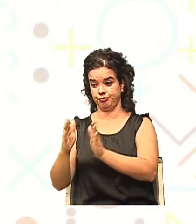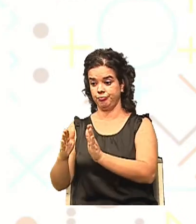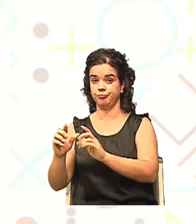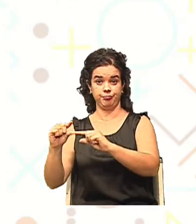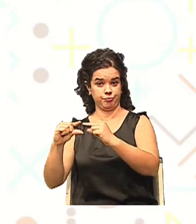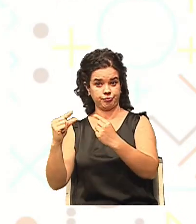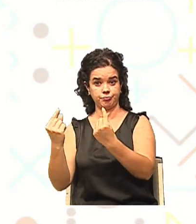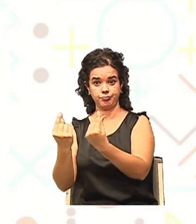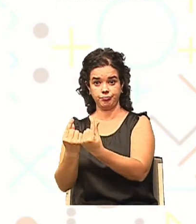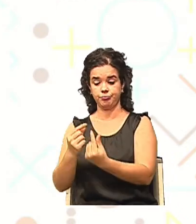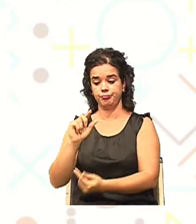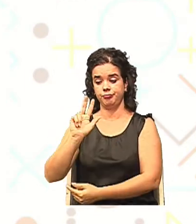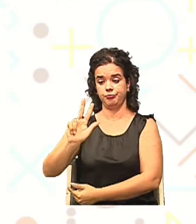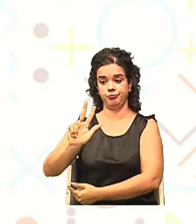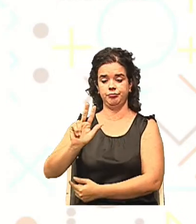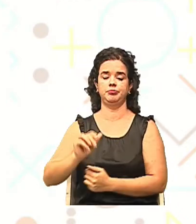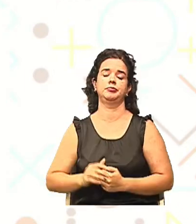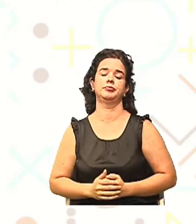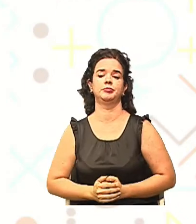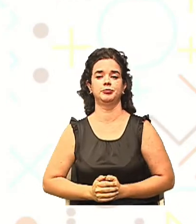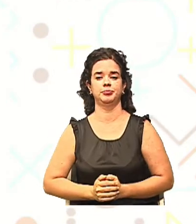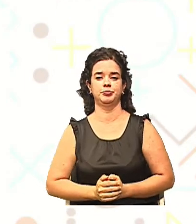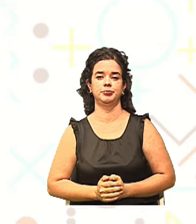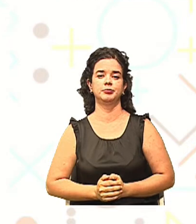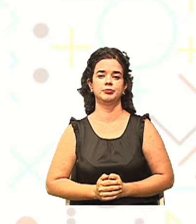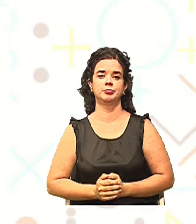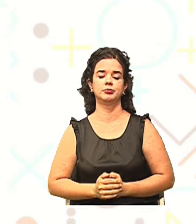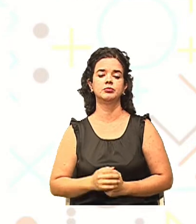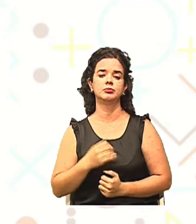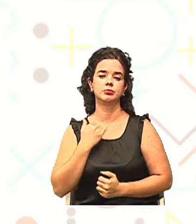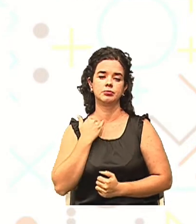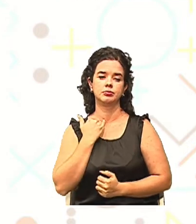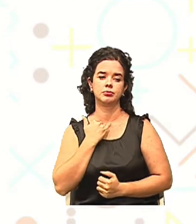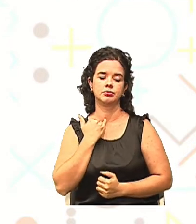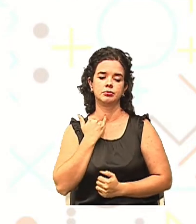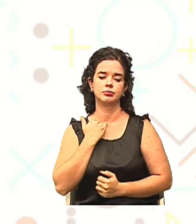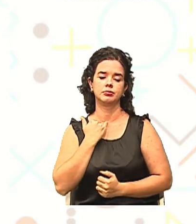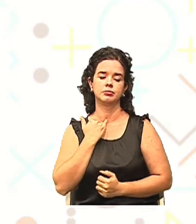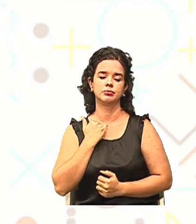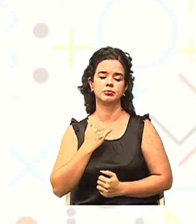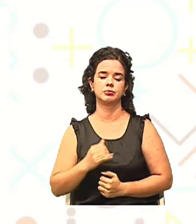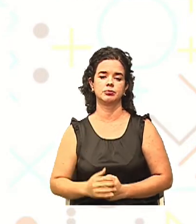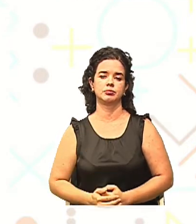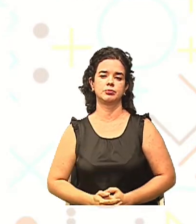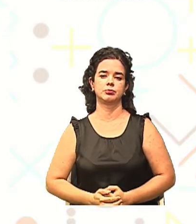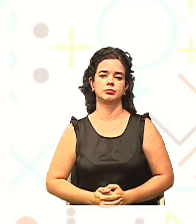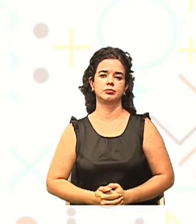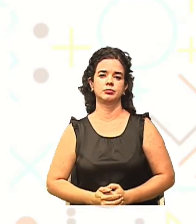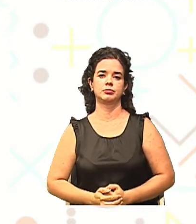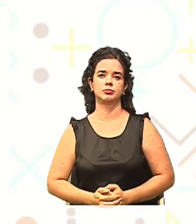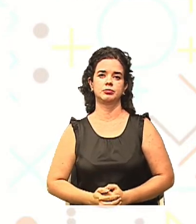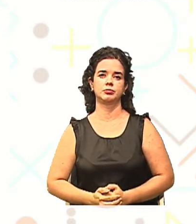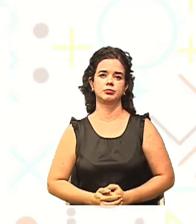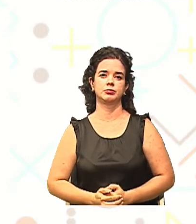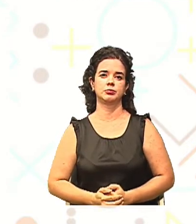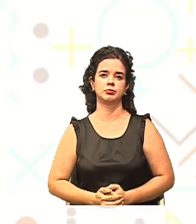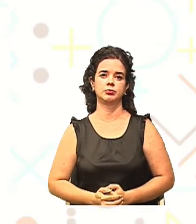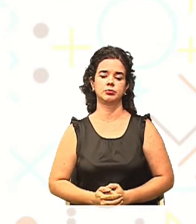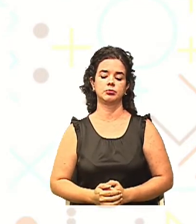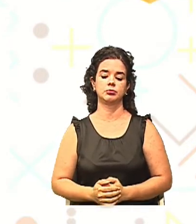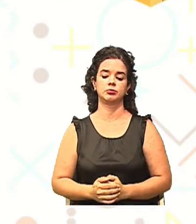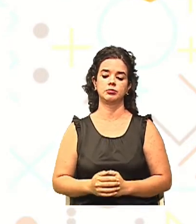Ahora, veamos qué sucedió con el grupo número 3. Al